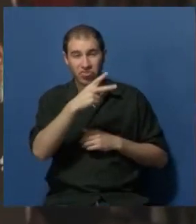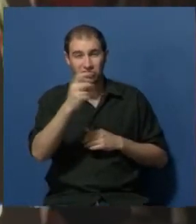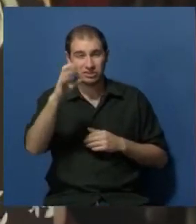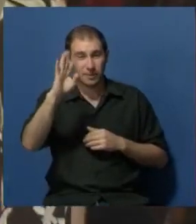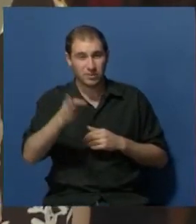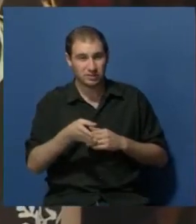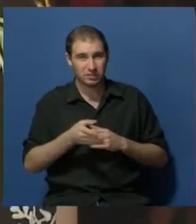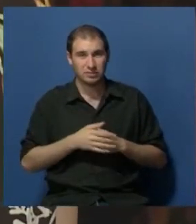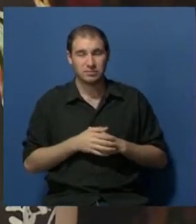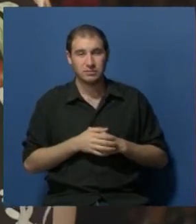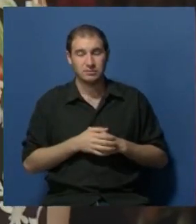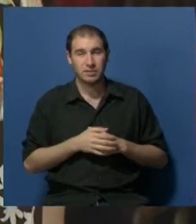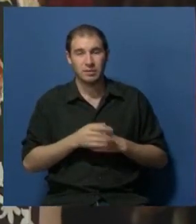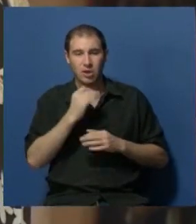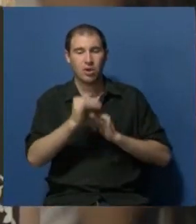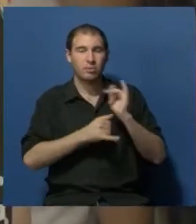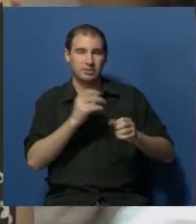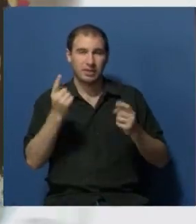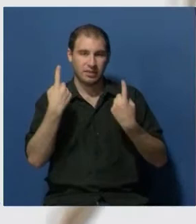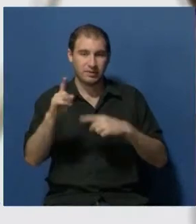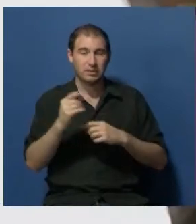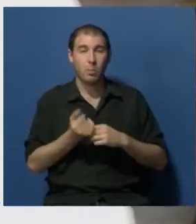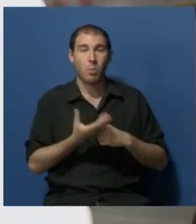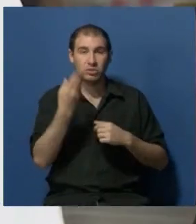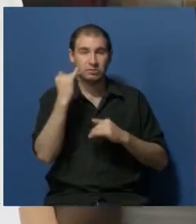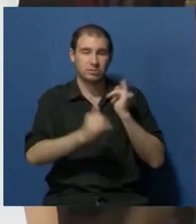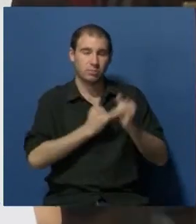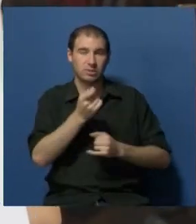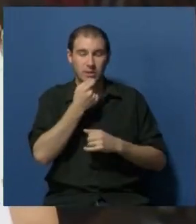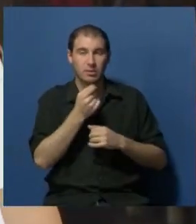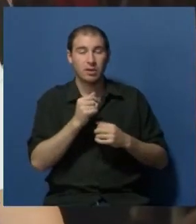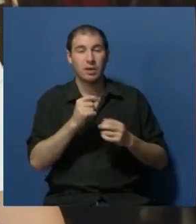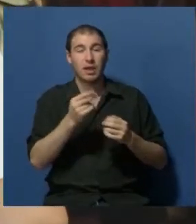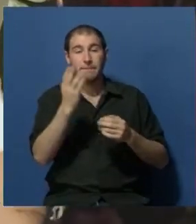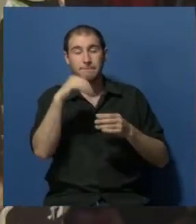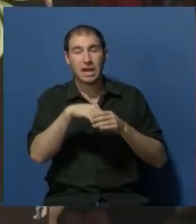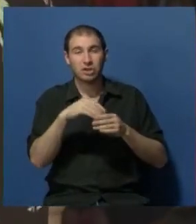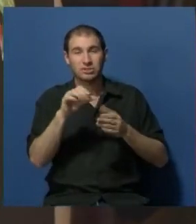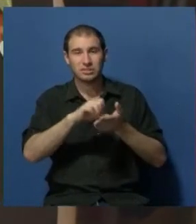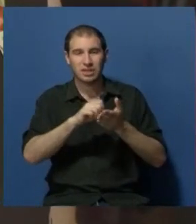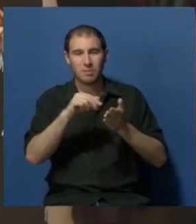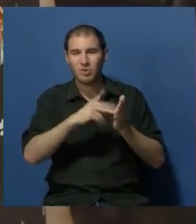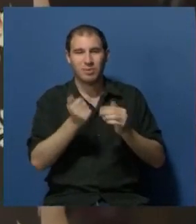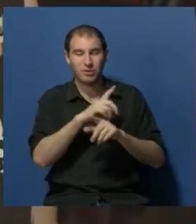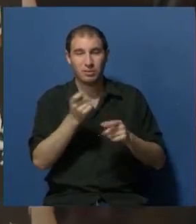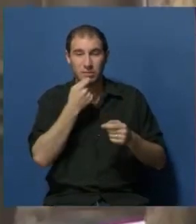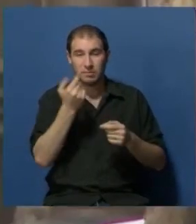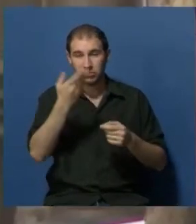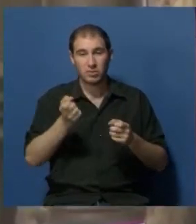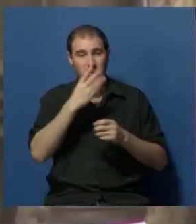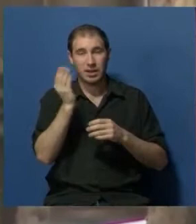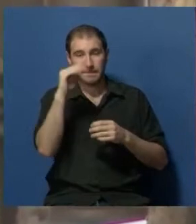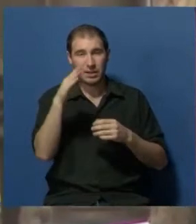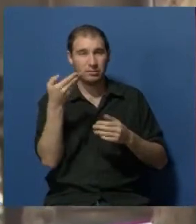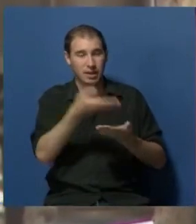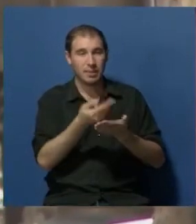200%. Para explicarlo de una manera distinta, muchas veces se dice que las reservas del Banco Central hoy no son problema. Si cualquiera de nosotros va a un banco